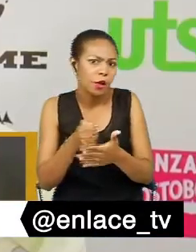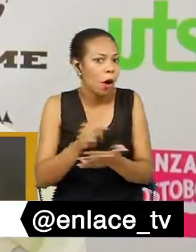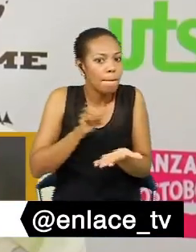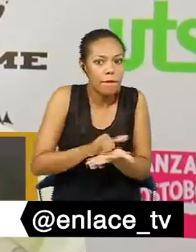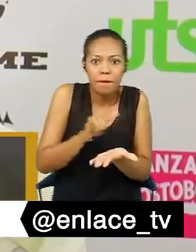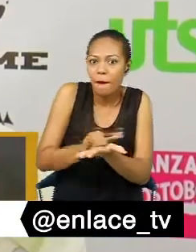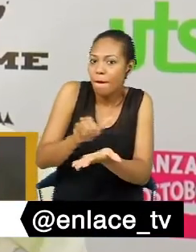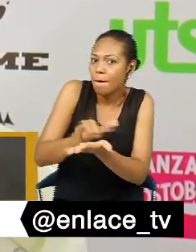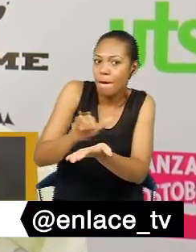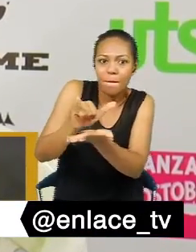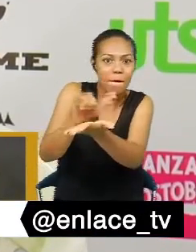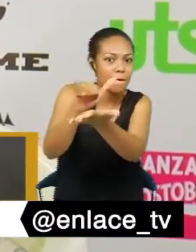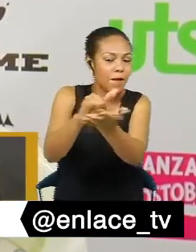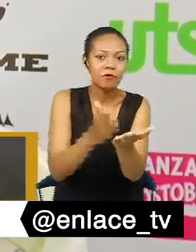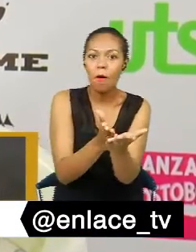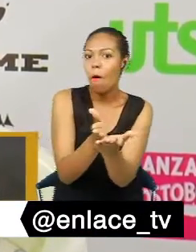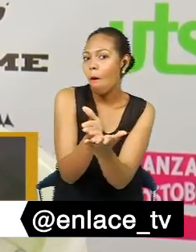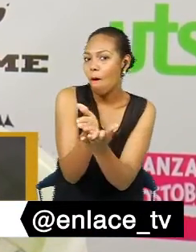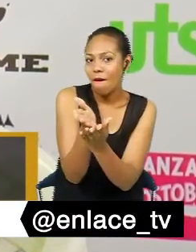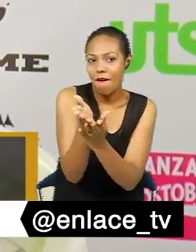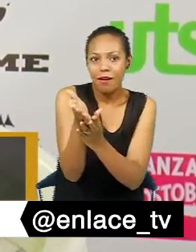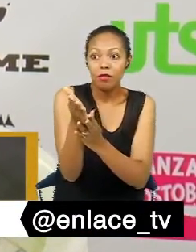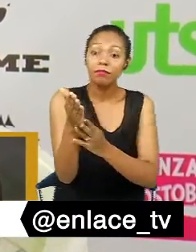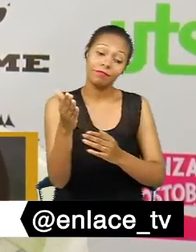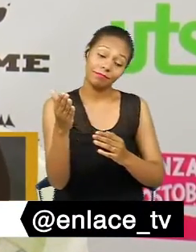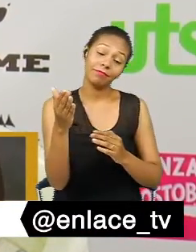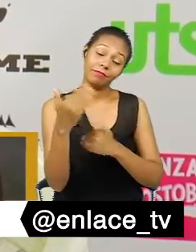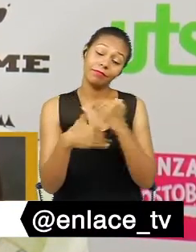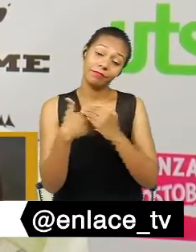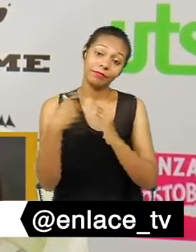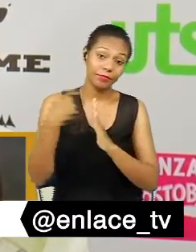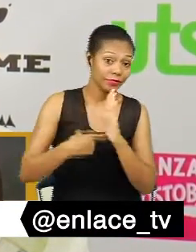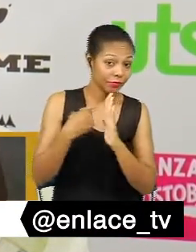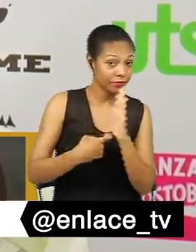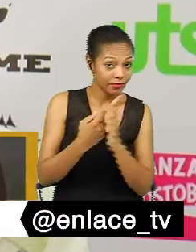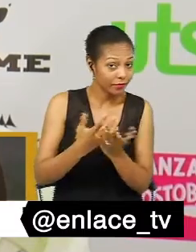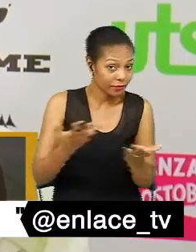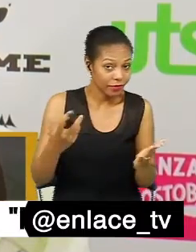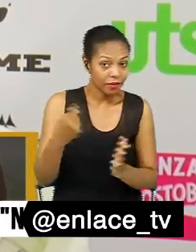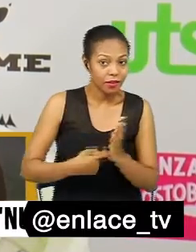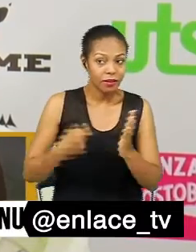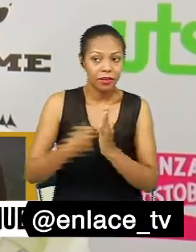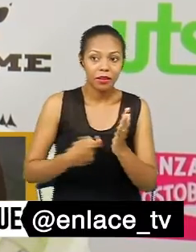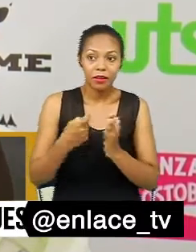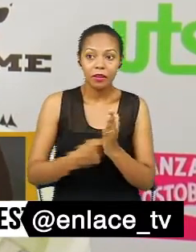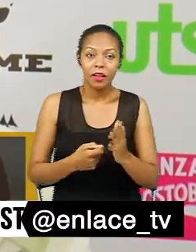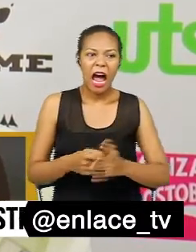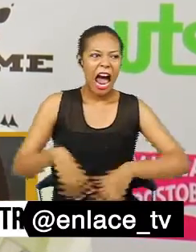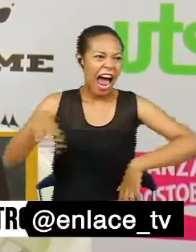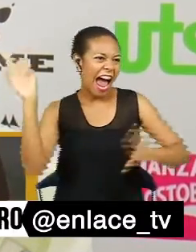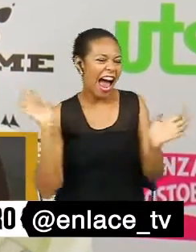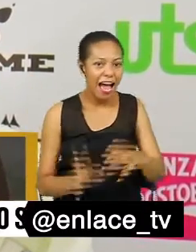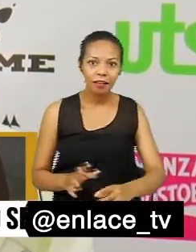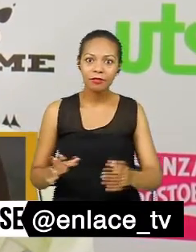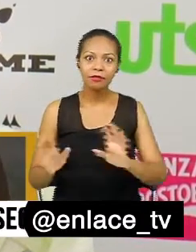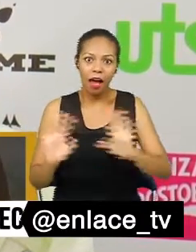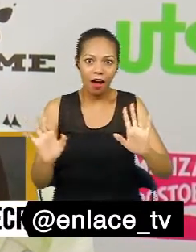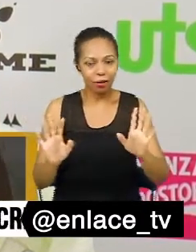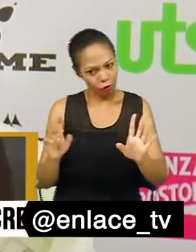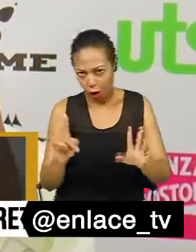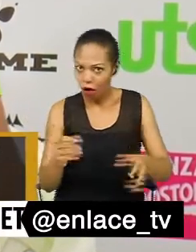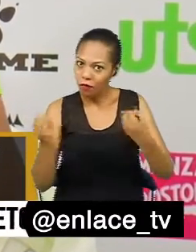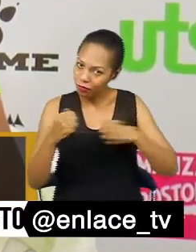como las hemos planificado y mejorándolas. Entonces hoy no podemos echar ni las campanas al viento, pero sí muy contentos de saber que le